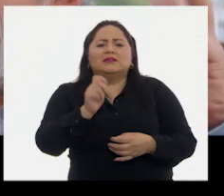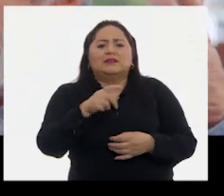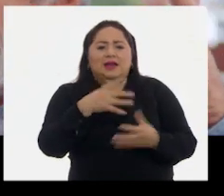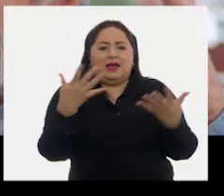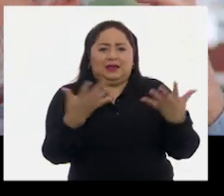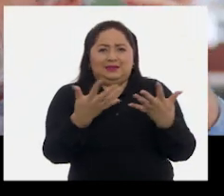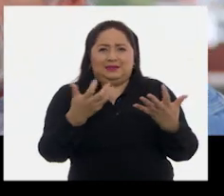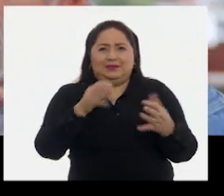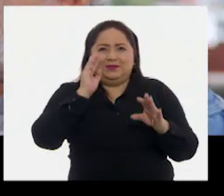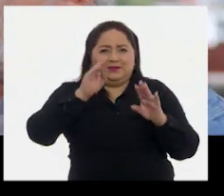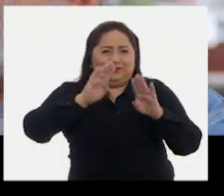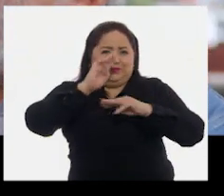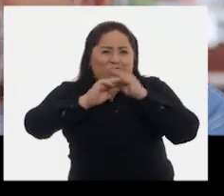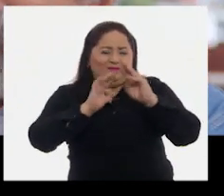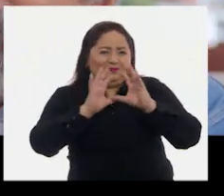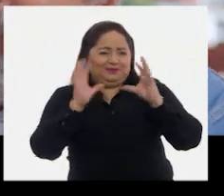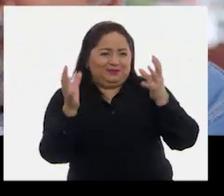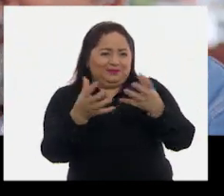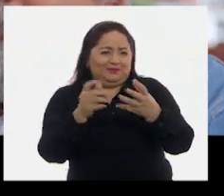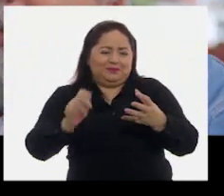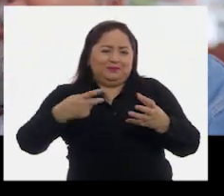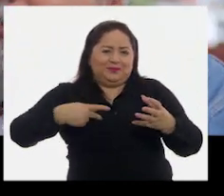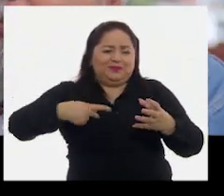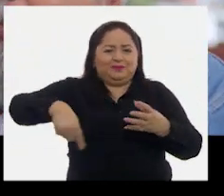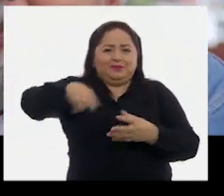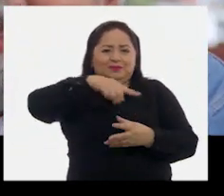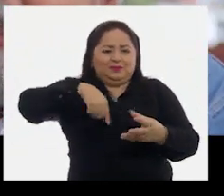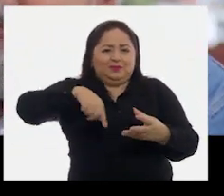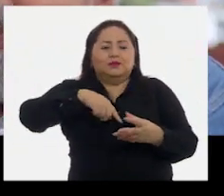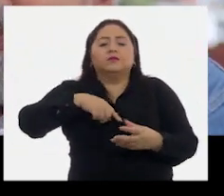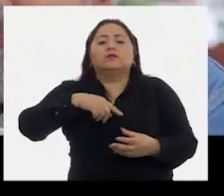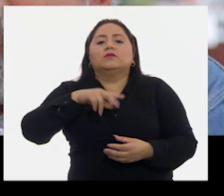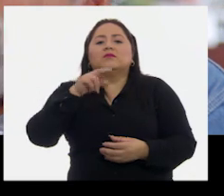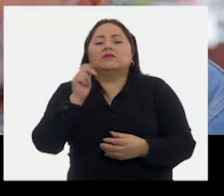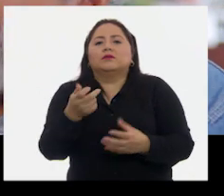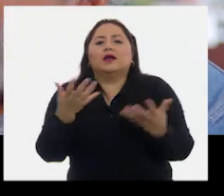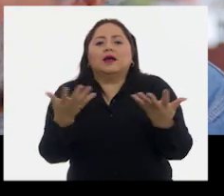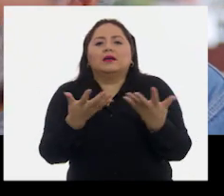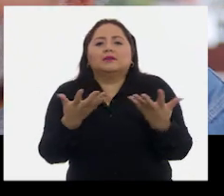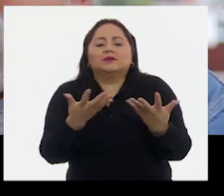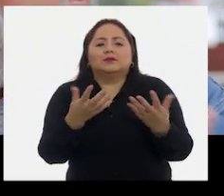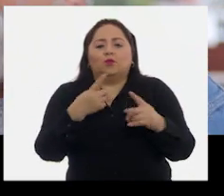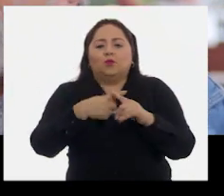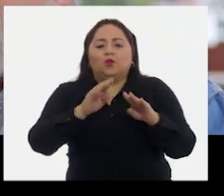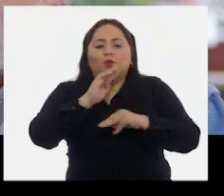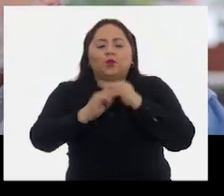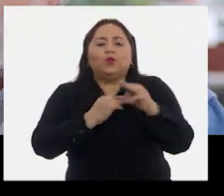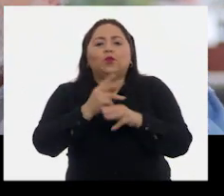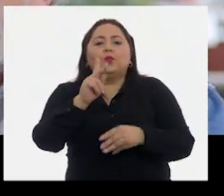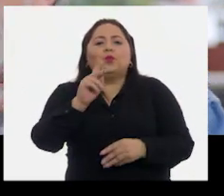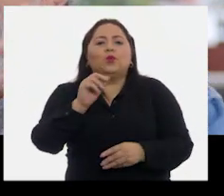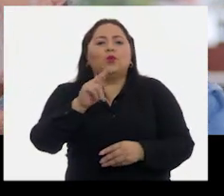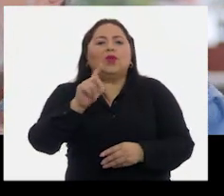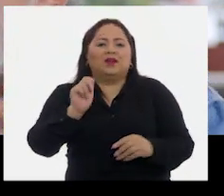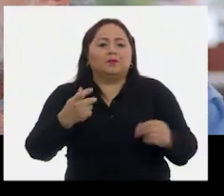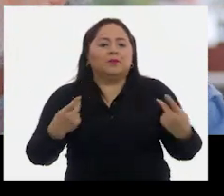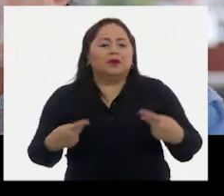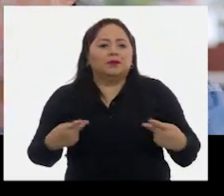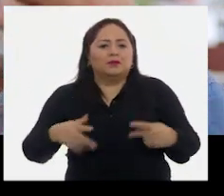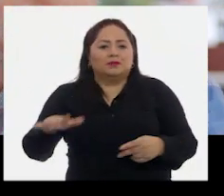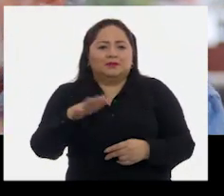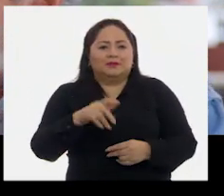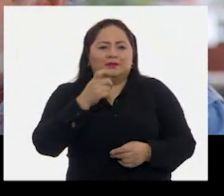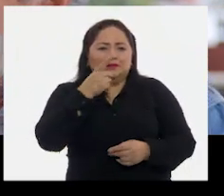esta élite y, digamos, lo que hace el mundo popular. Es lo que yo he llamado una